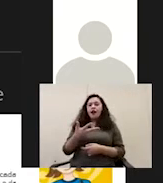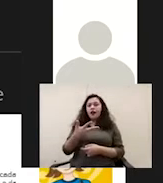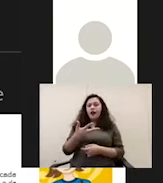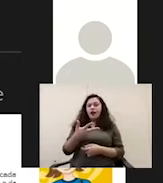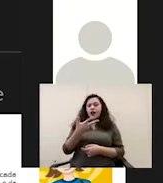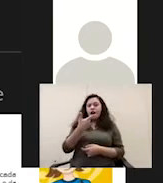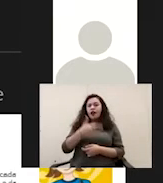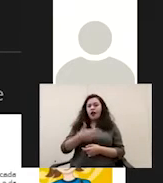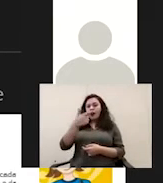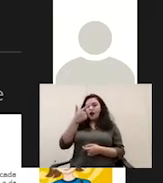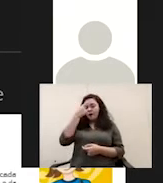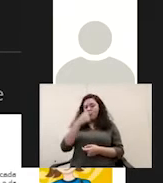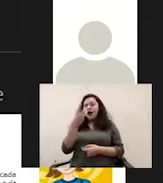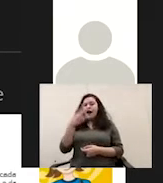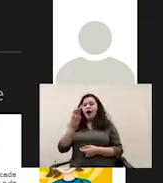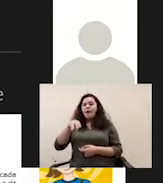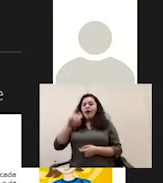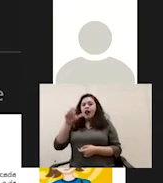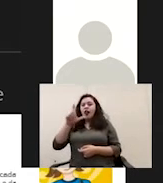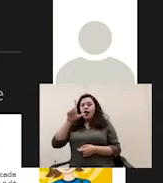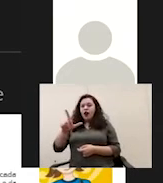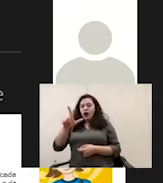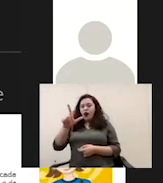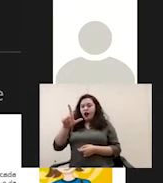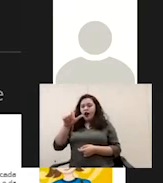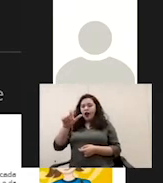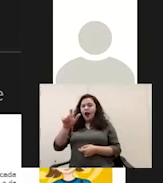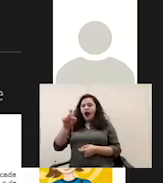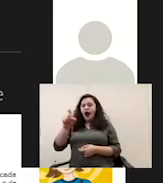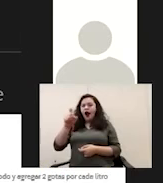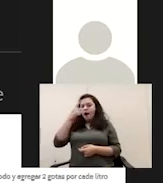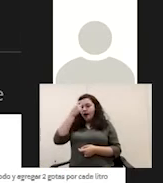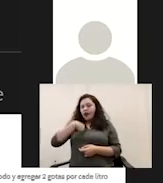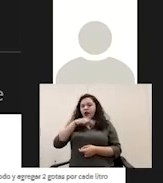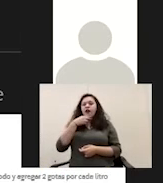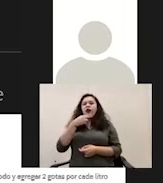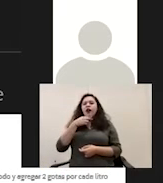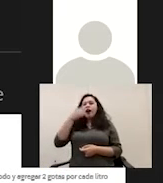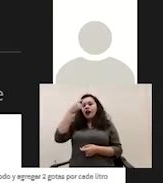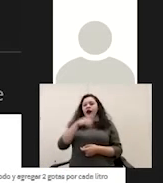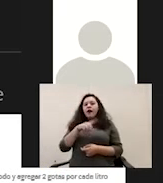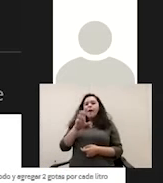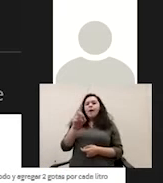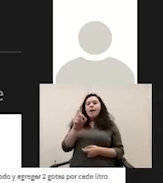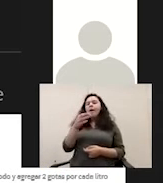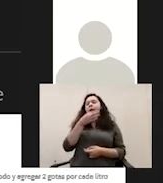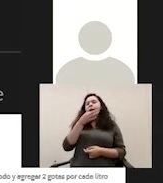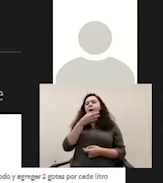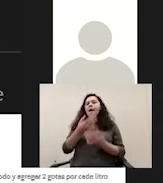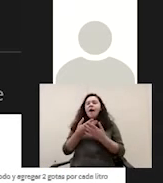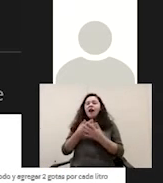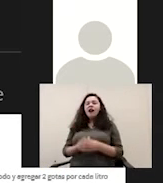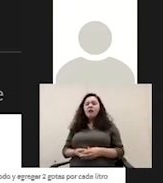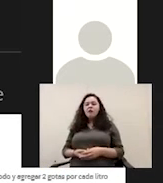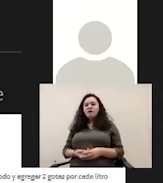agua. Se mezcla y se esperan ciertos minutos para poder usarla. En este caso serían 30 minutos. Cuando se